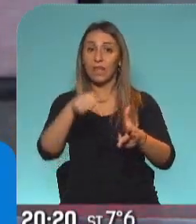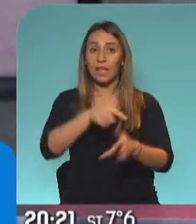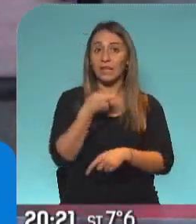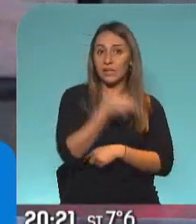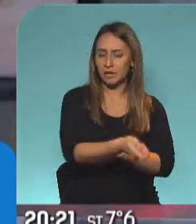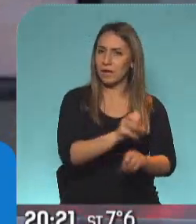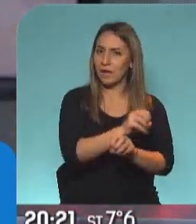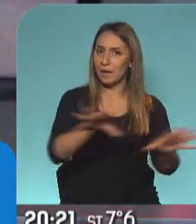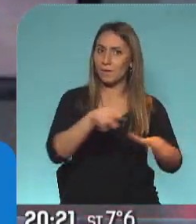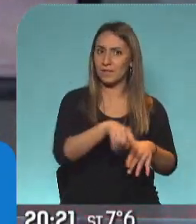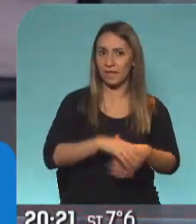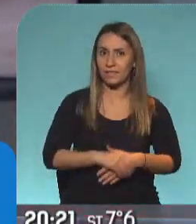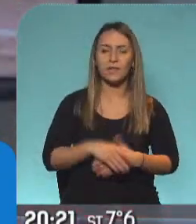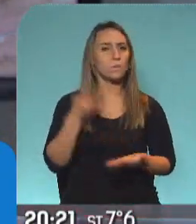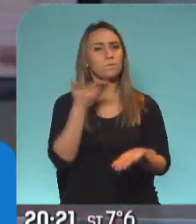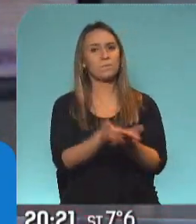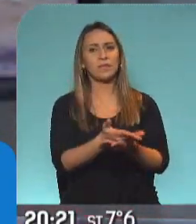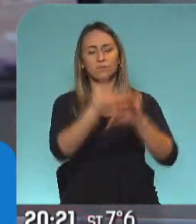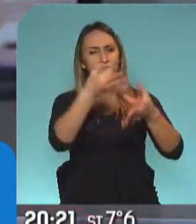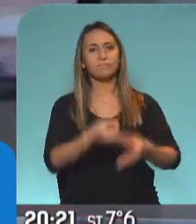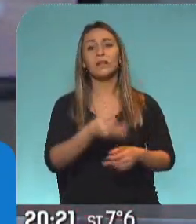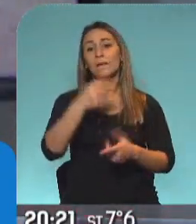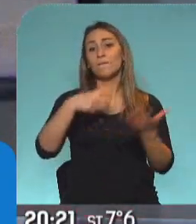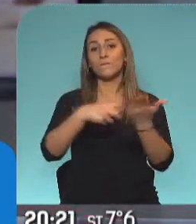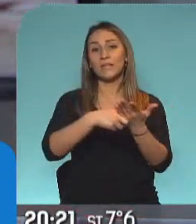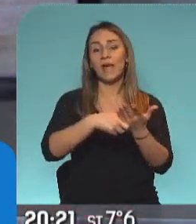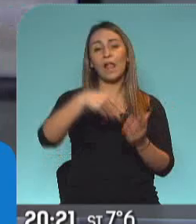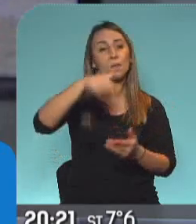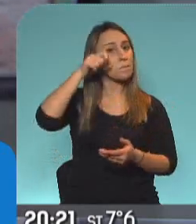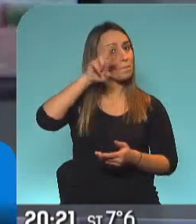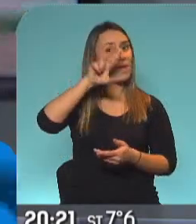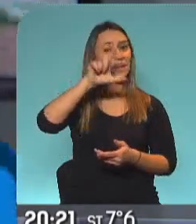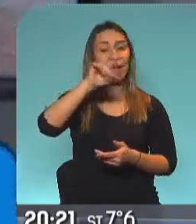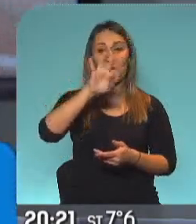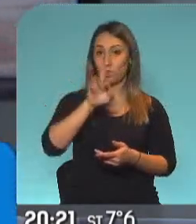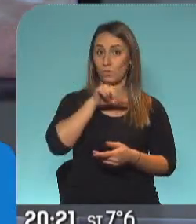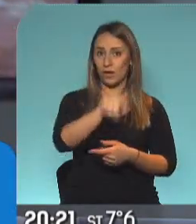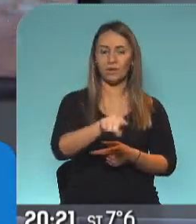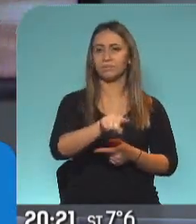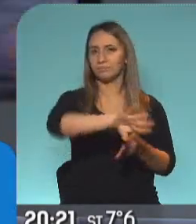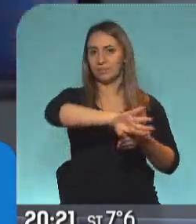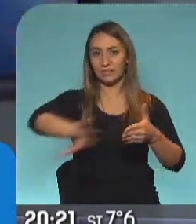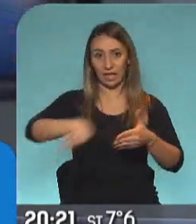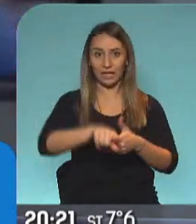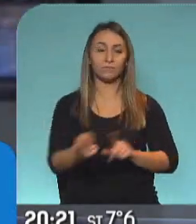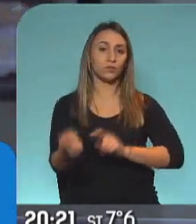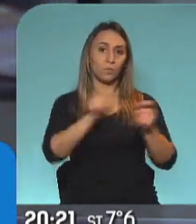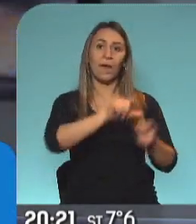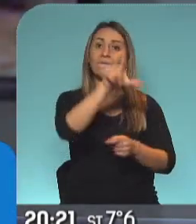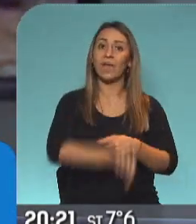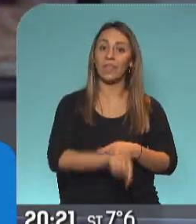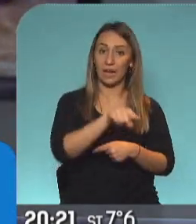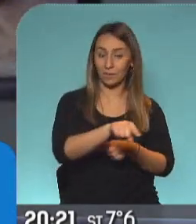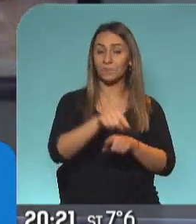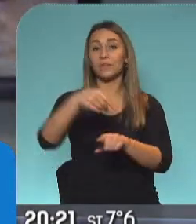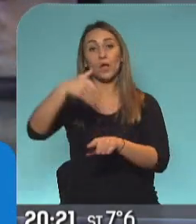institucional. Piden algo concreto, apartar a la fiscal Natalia Mercado, que esto pase al fuero federal, a la justicia federal. Recordemos que Natalia Mercado